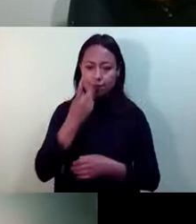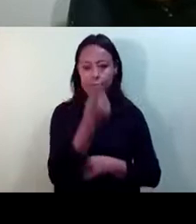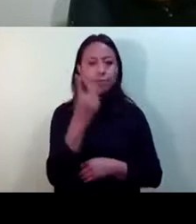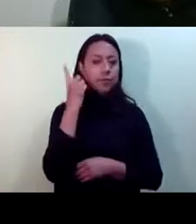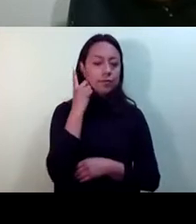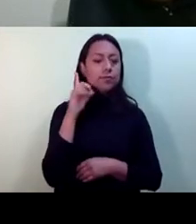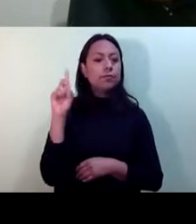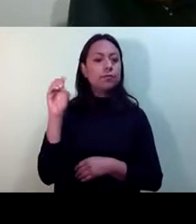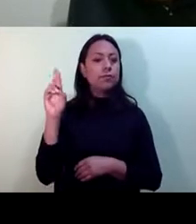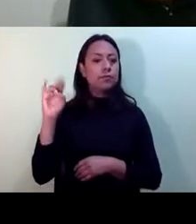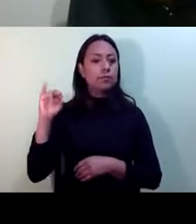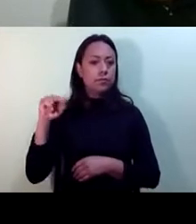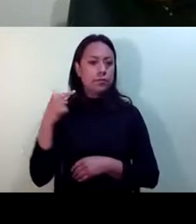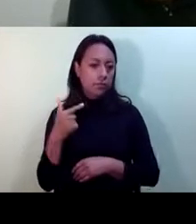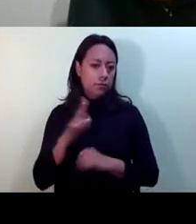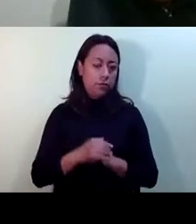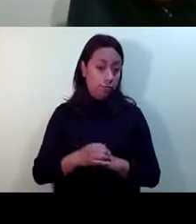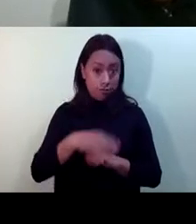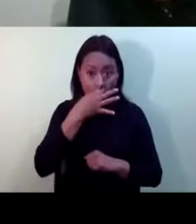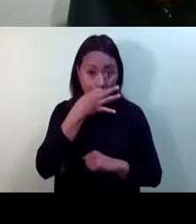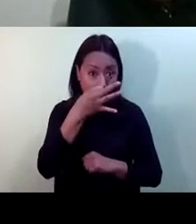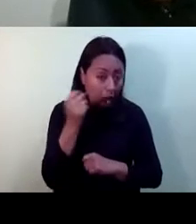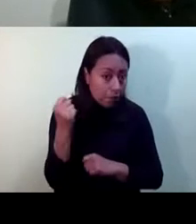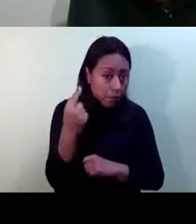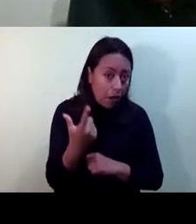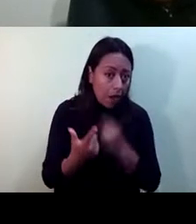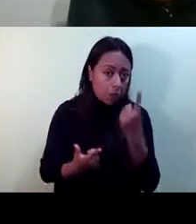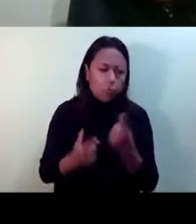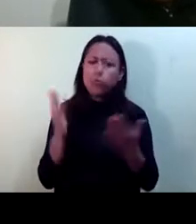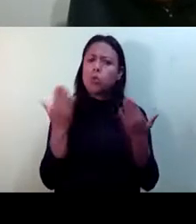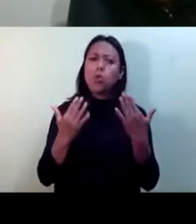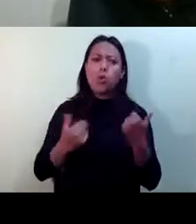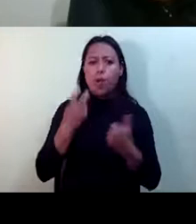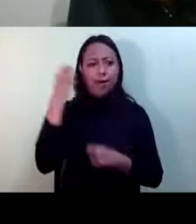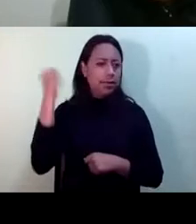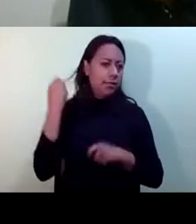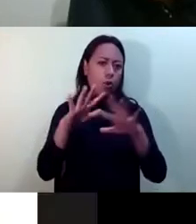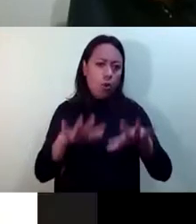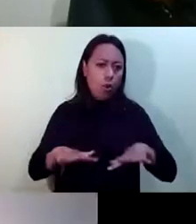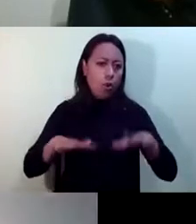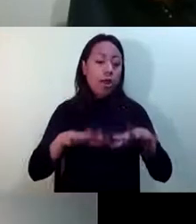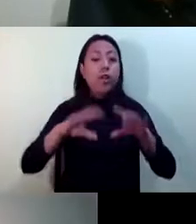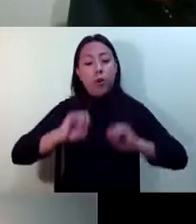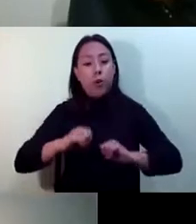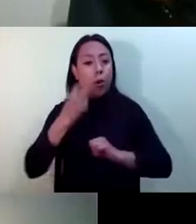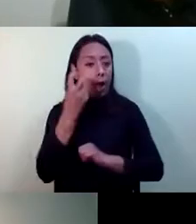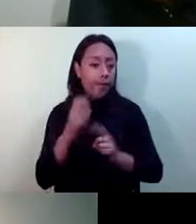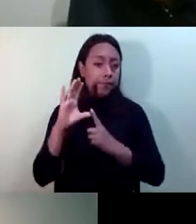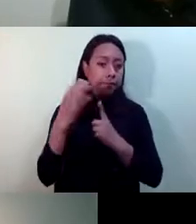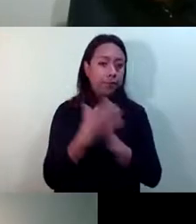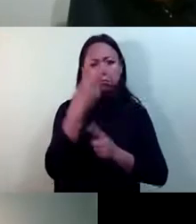notificación alguna a este Congreso, por supuesto, menos a esta comisión. Por eso, reitero, no aparece en el cuerpo